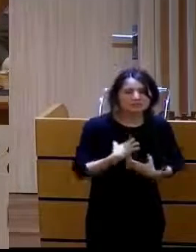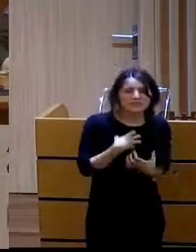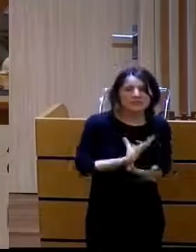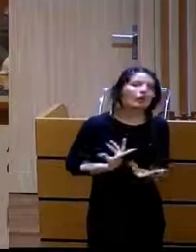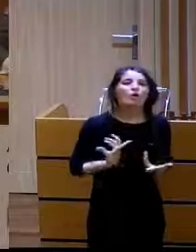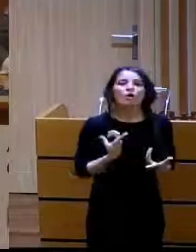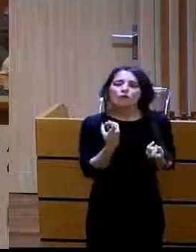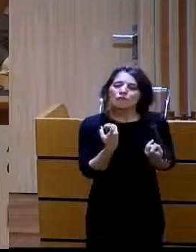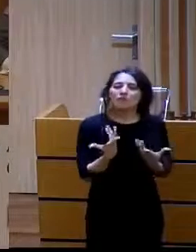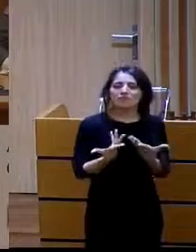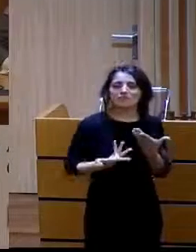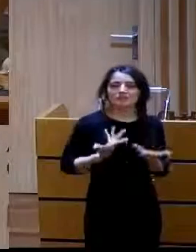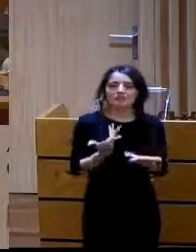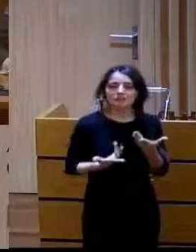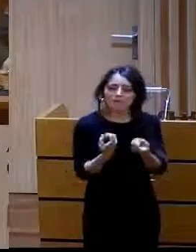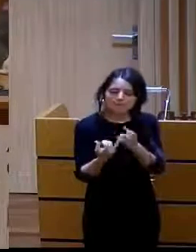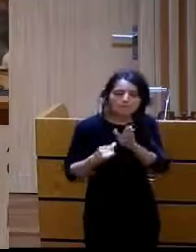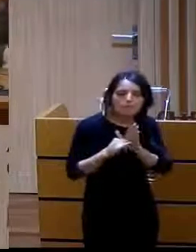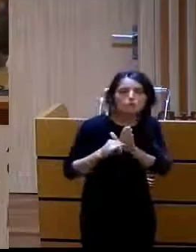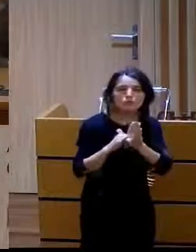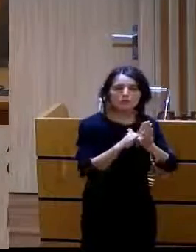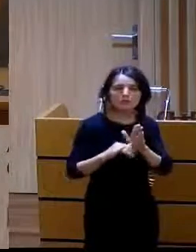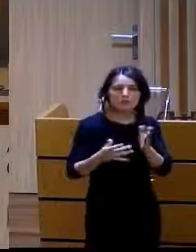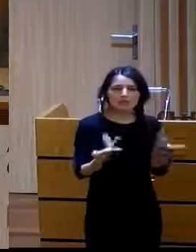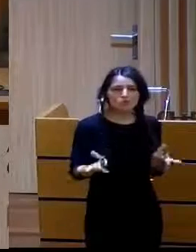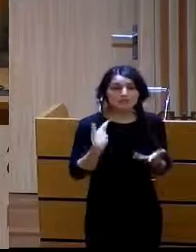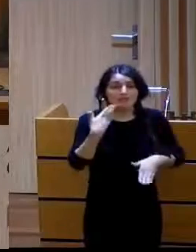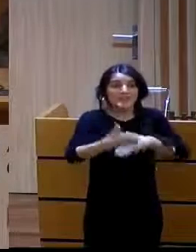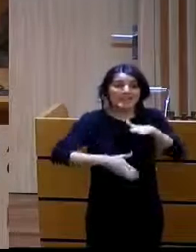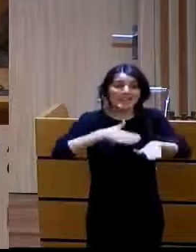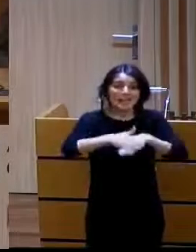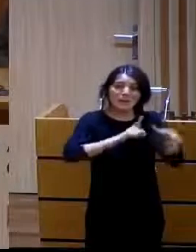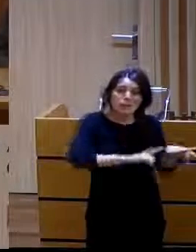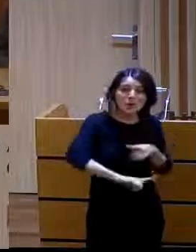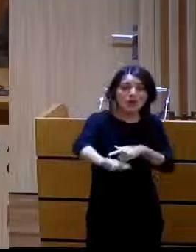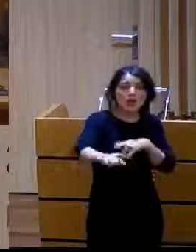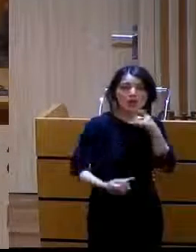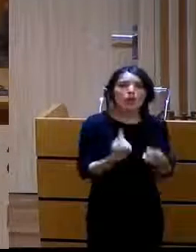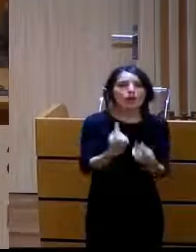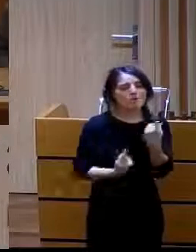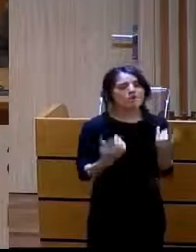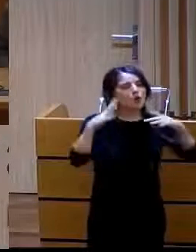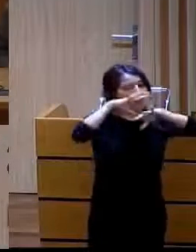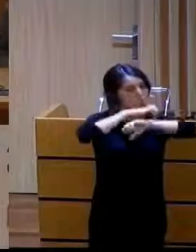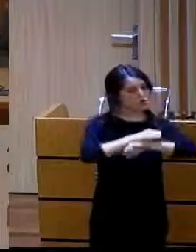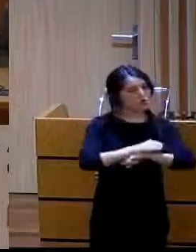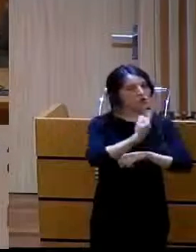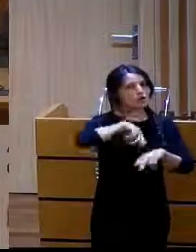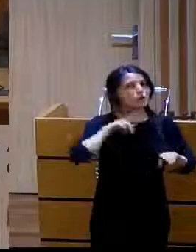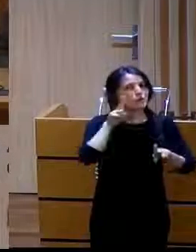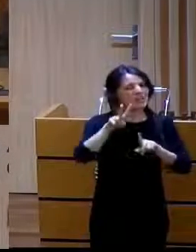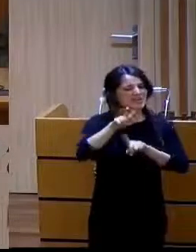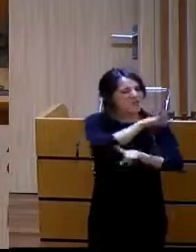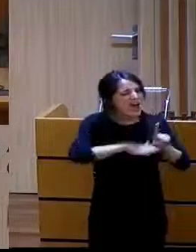próximo. Y en esa larga marcha, a veces demasiado oscura, pues miramos alrededor y procuramos